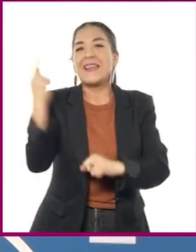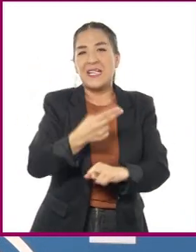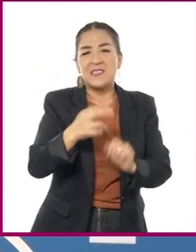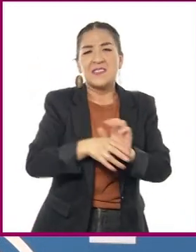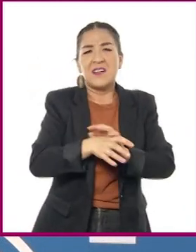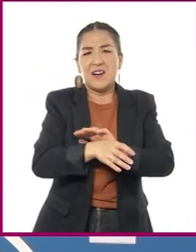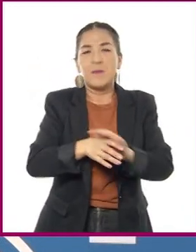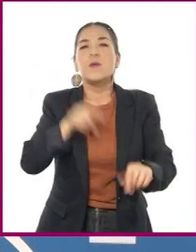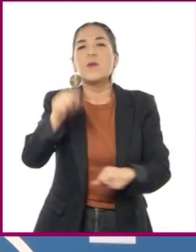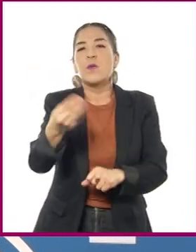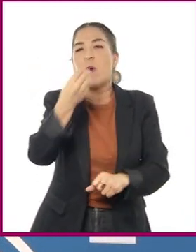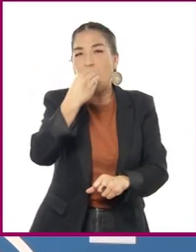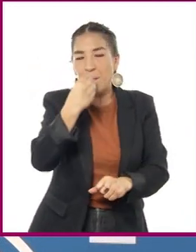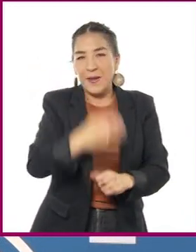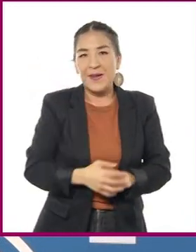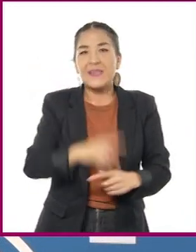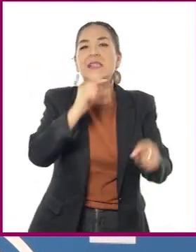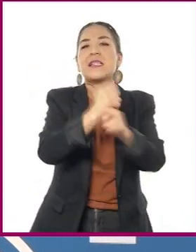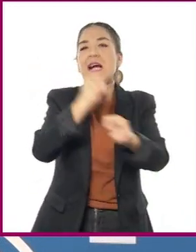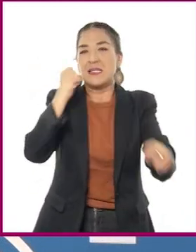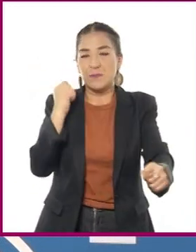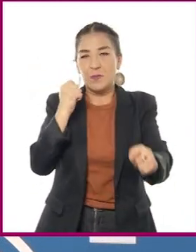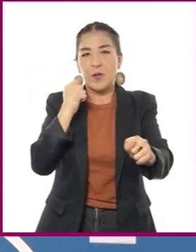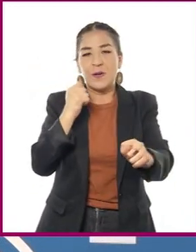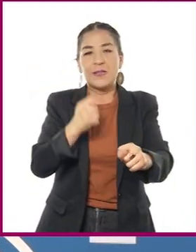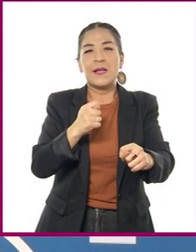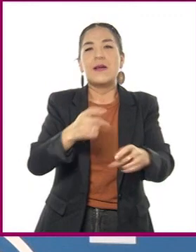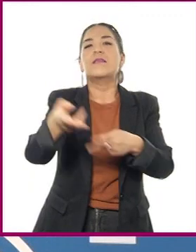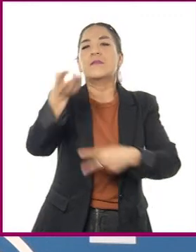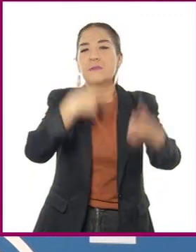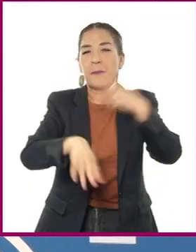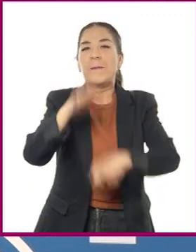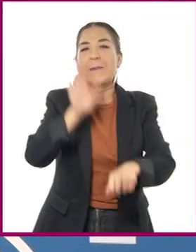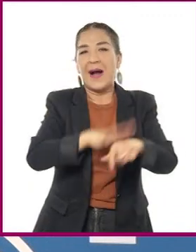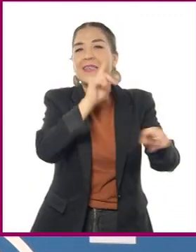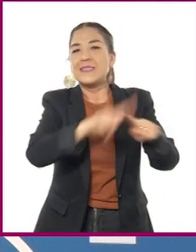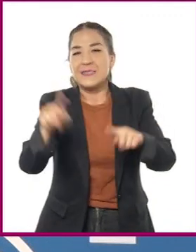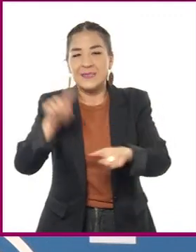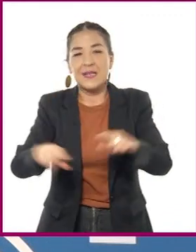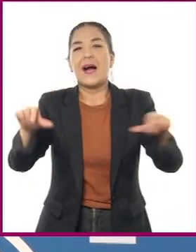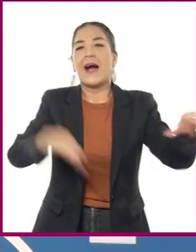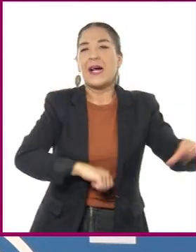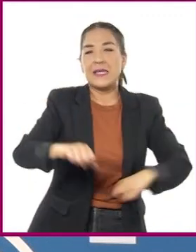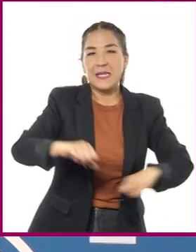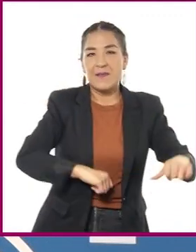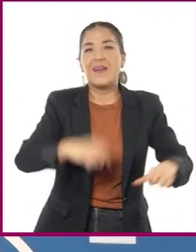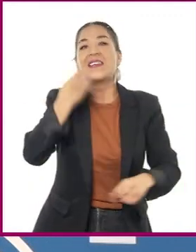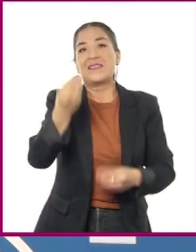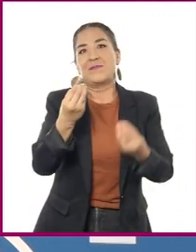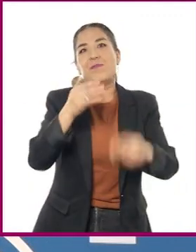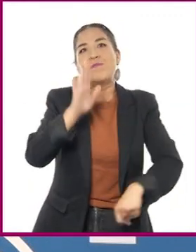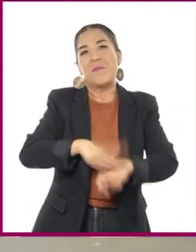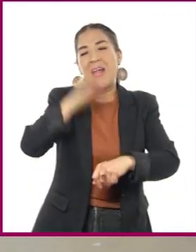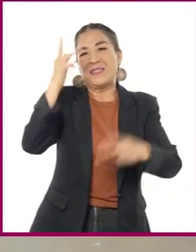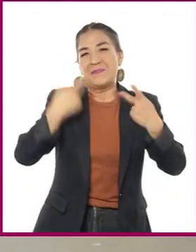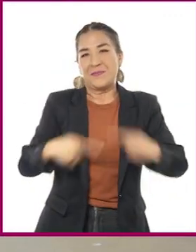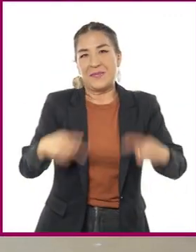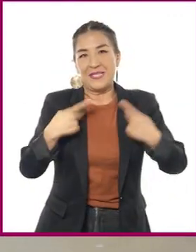necesidades de alimentación, transporte, bienes y servicios de una alta cantidad de